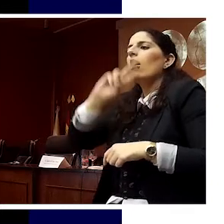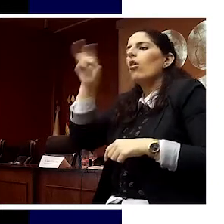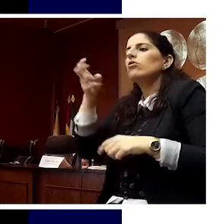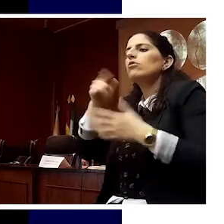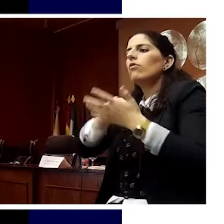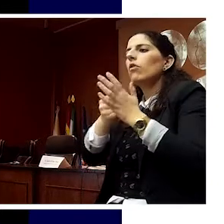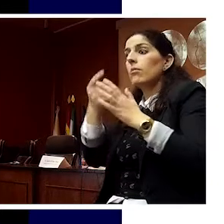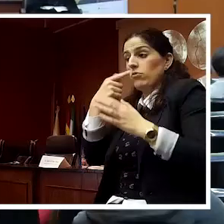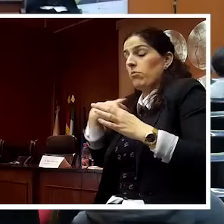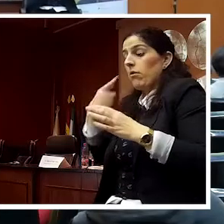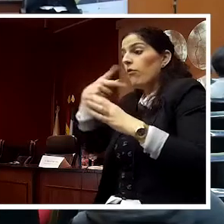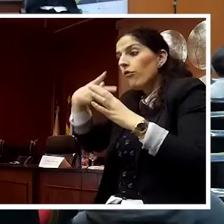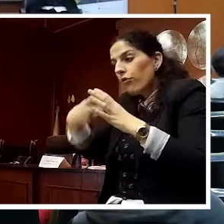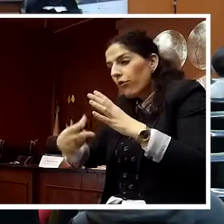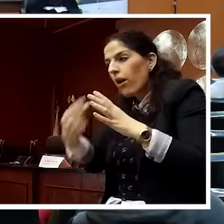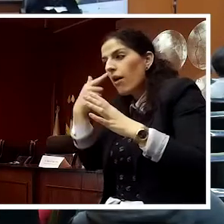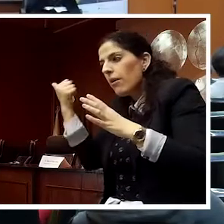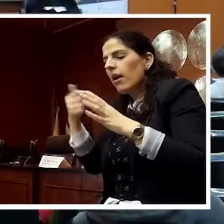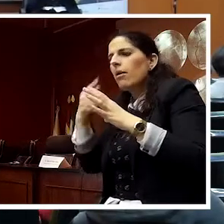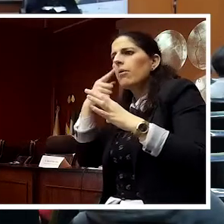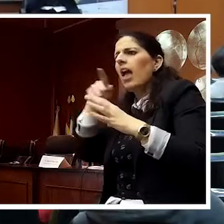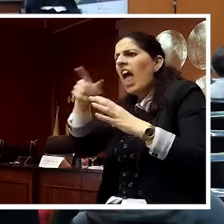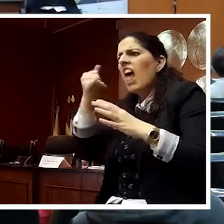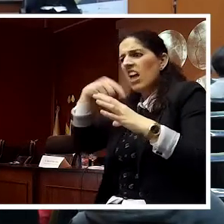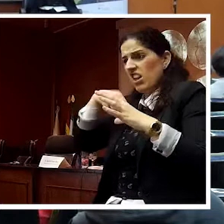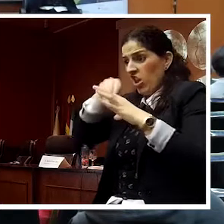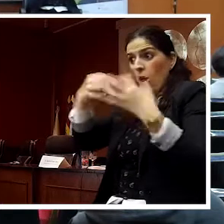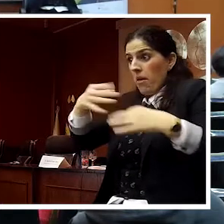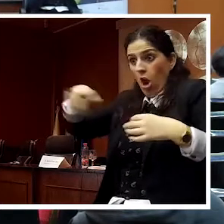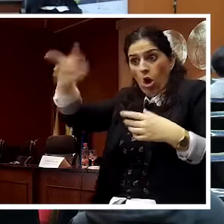inyectamos contraste en B, en la coronaria derecha,